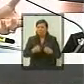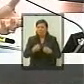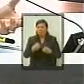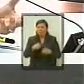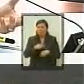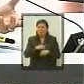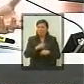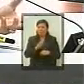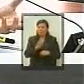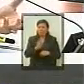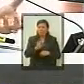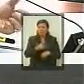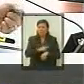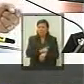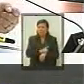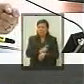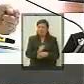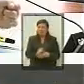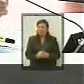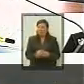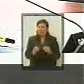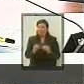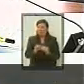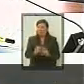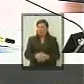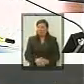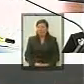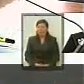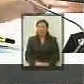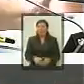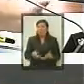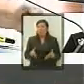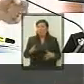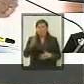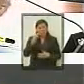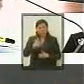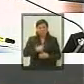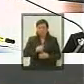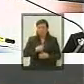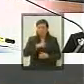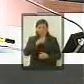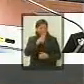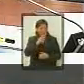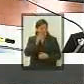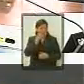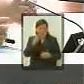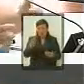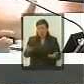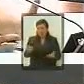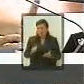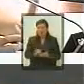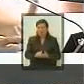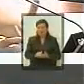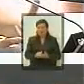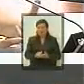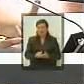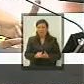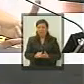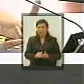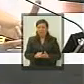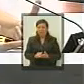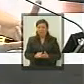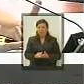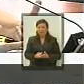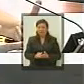demoras 45 minutos no hay comisaría de la mujer no existe verdad